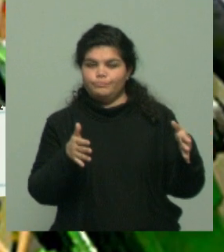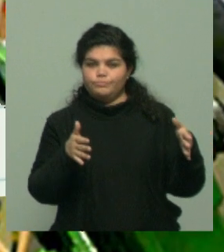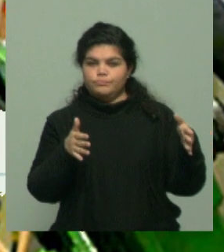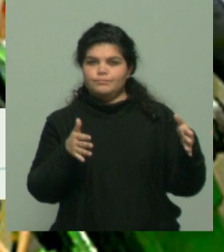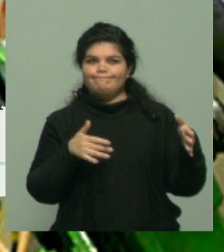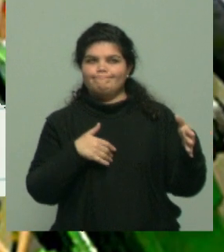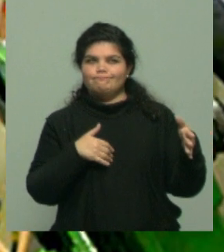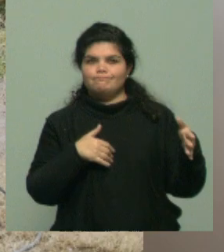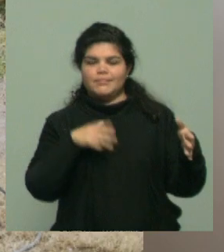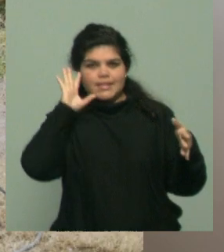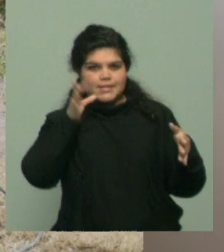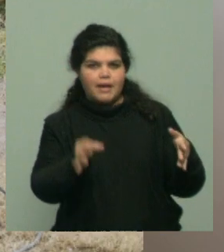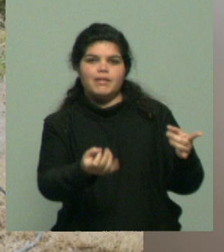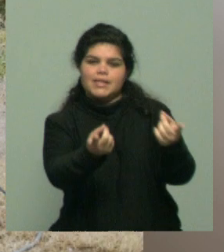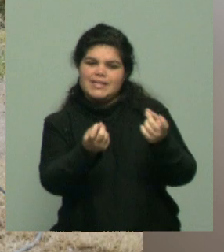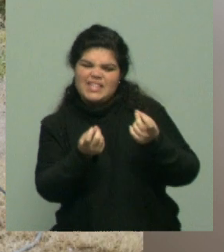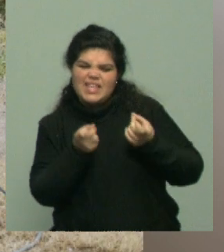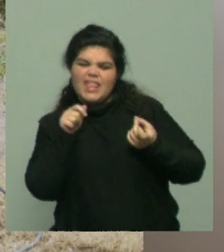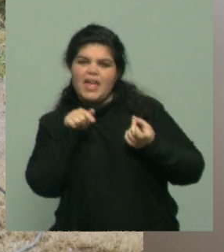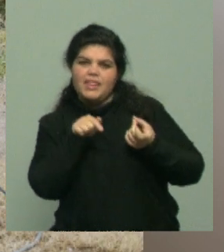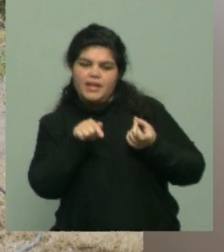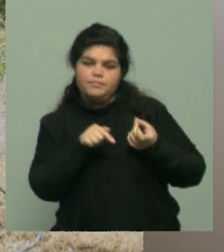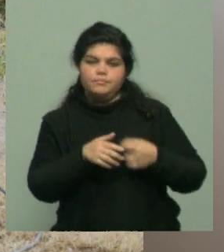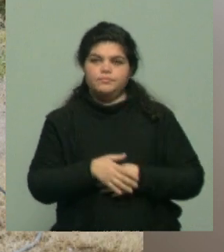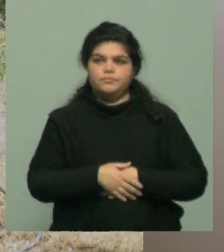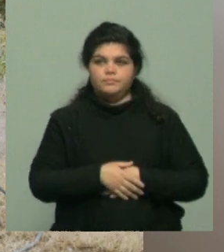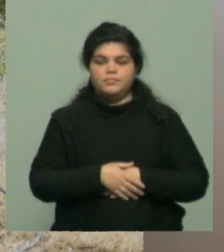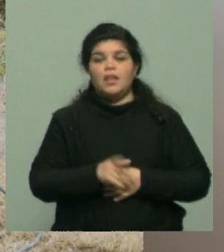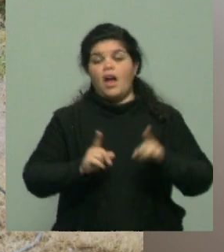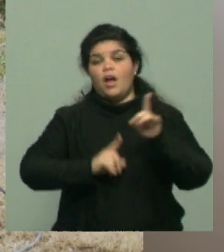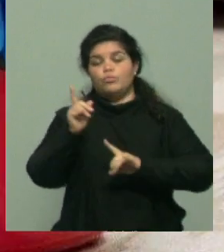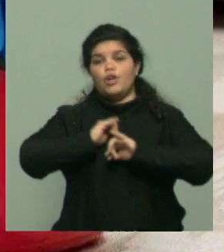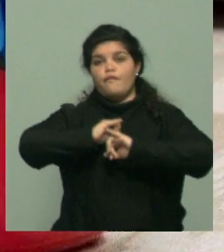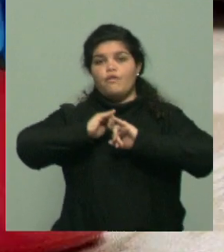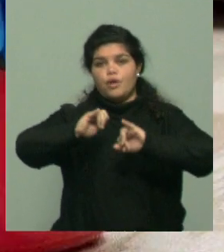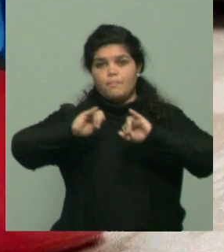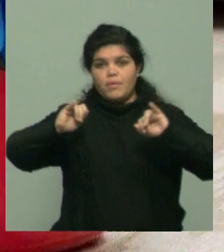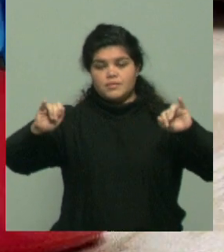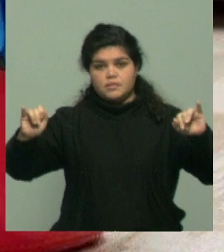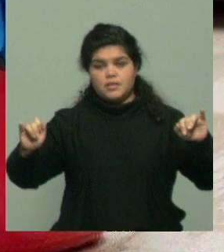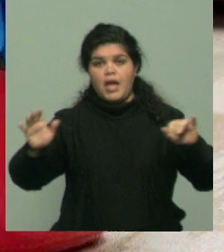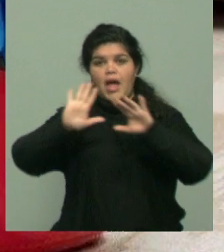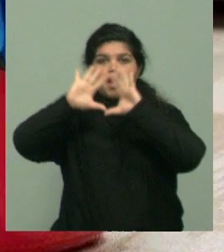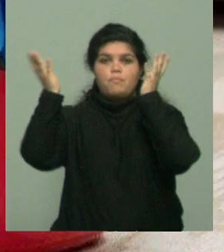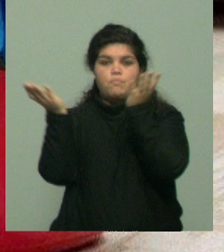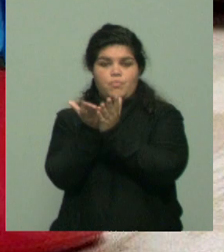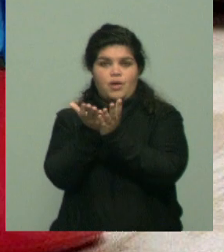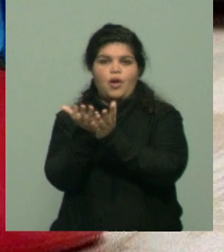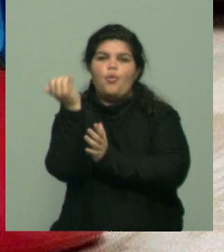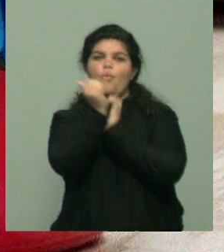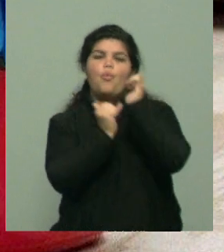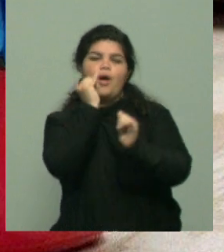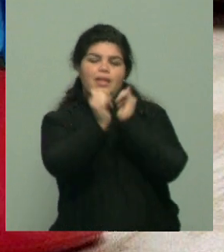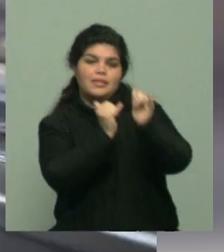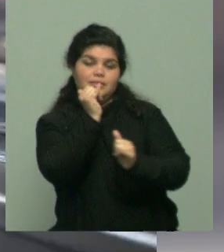informes internacionales que hablan de la informalidad laboral en Latinoamérica, que es el 50% de la fuerza trabajadora actual, por ejemplo, y